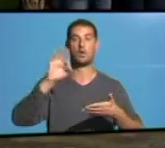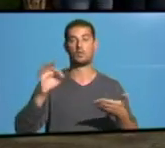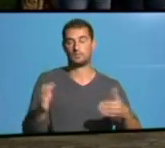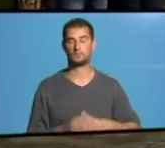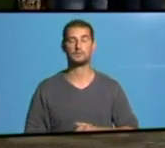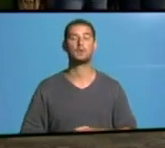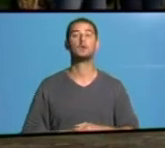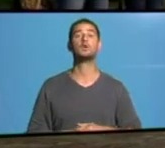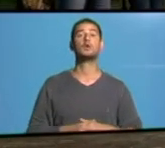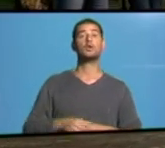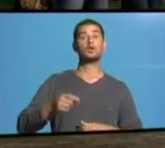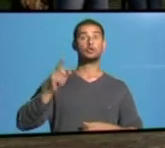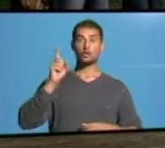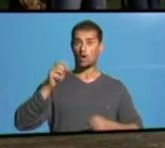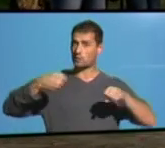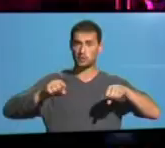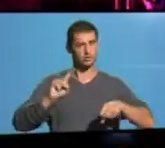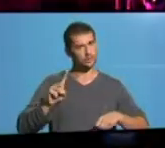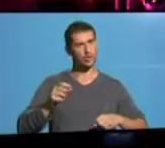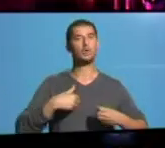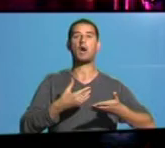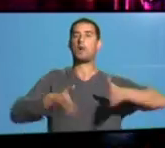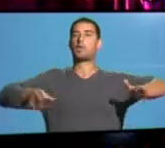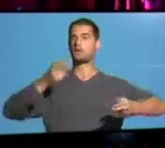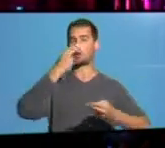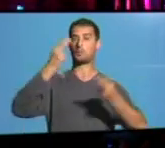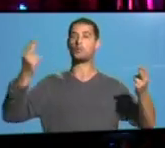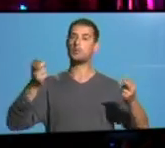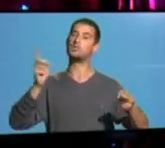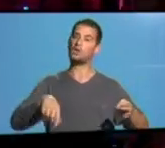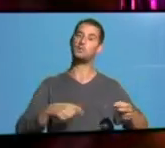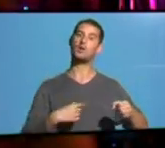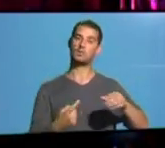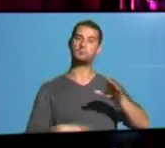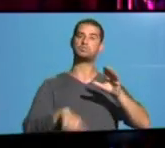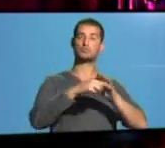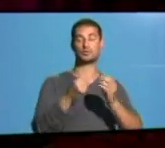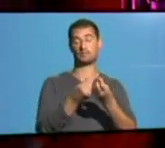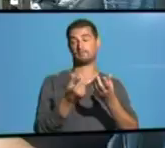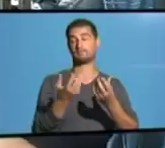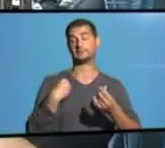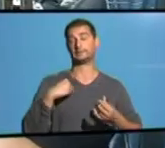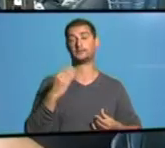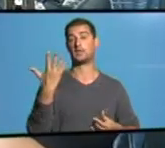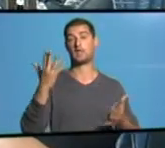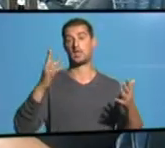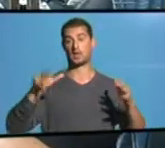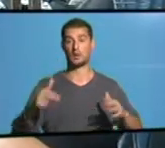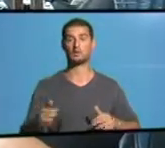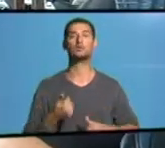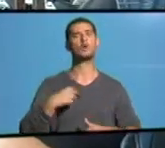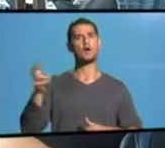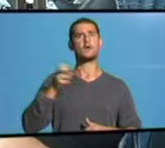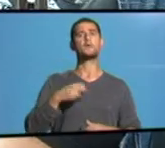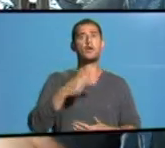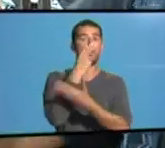sea, ¿no? Pero non só os moteiros. A festa estivo aberta ao público, que tamén contribuiu a iniciativa cos 10 euros da entrada. Hoy vengo como público a disfrutar